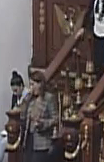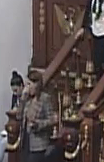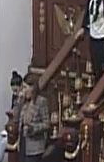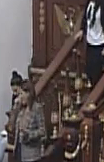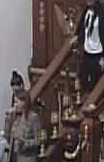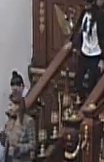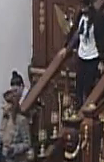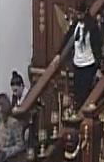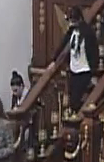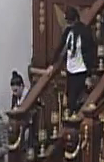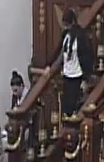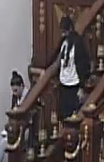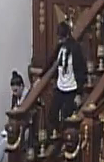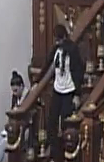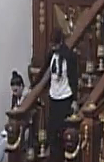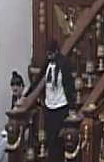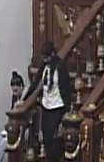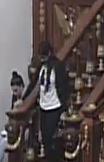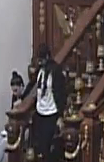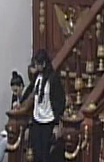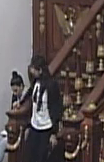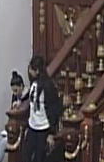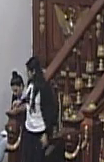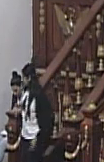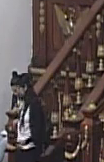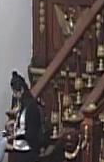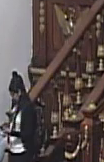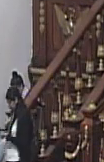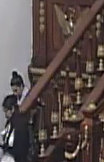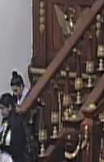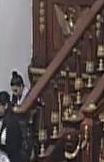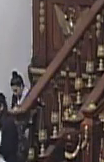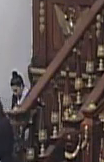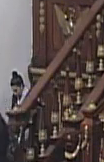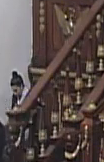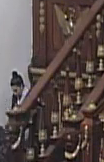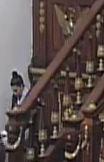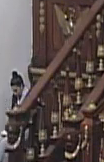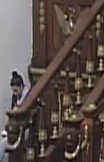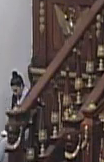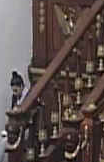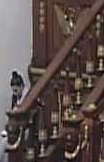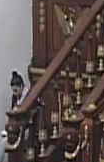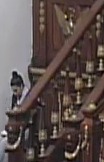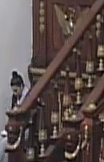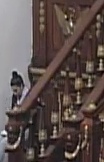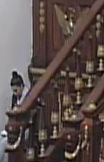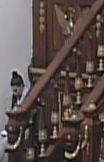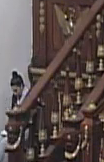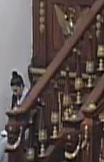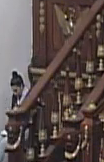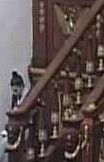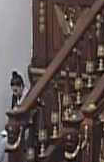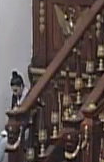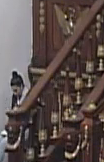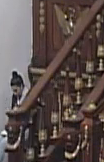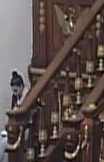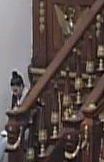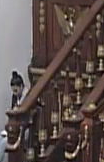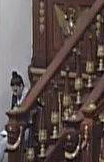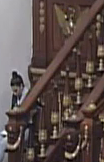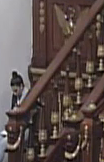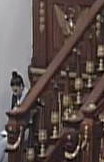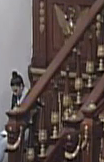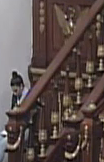kiekshim esh nkawakle. Okle mach halu matzach koon nambil ke